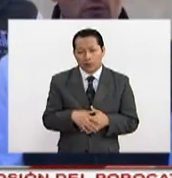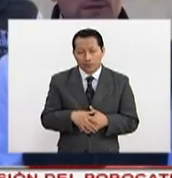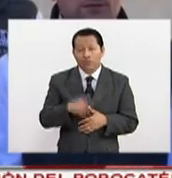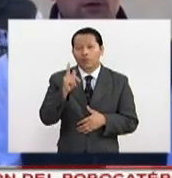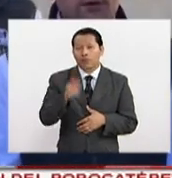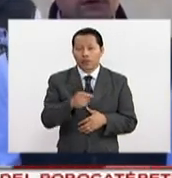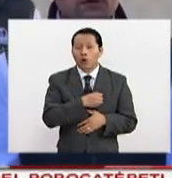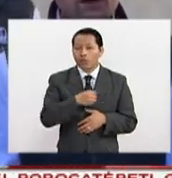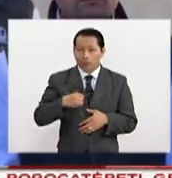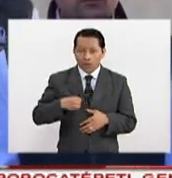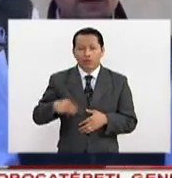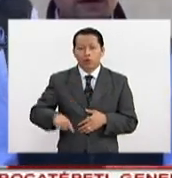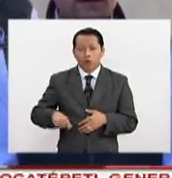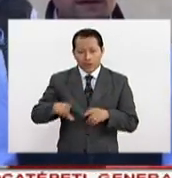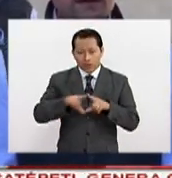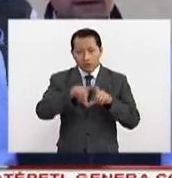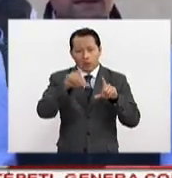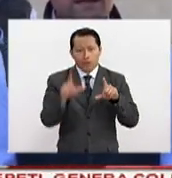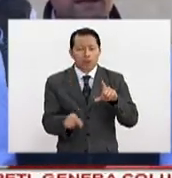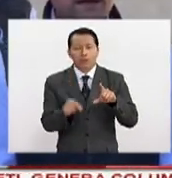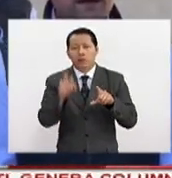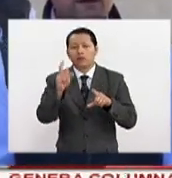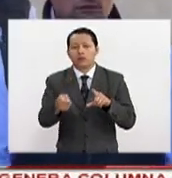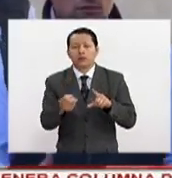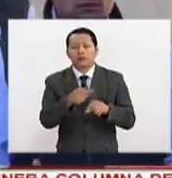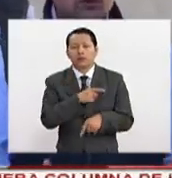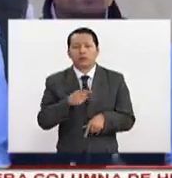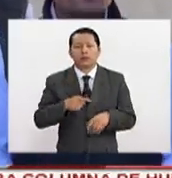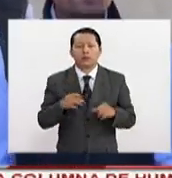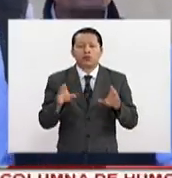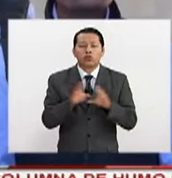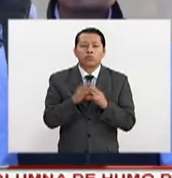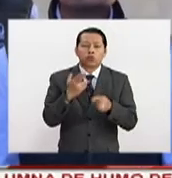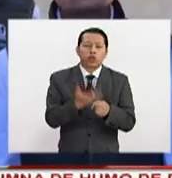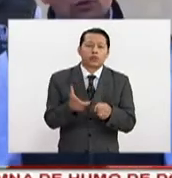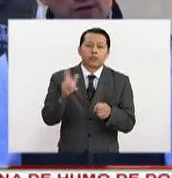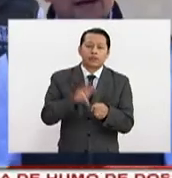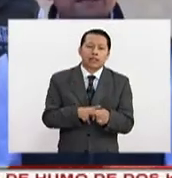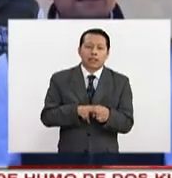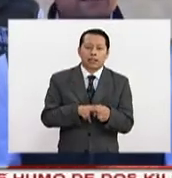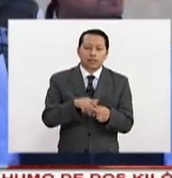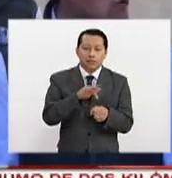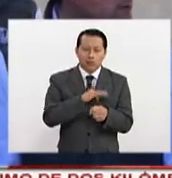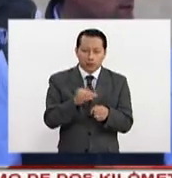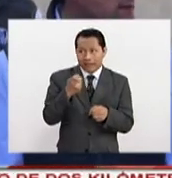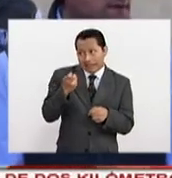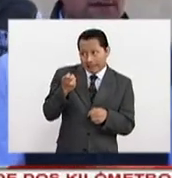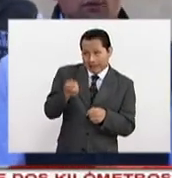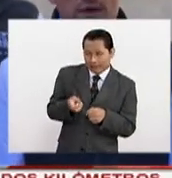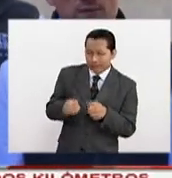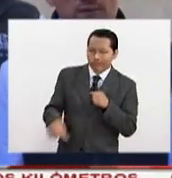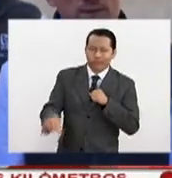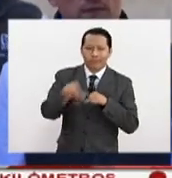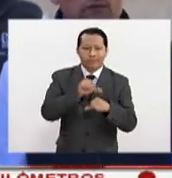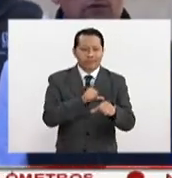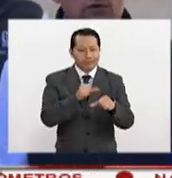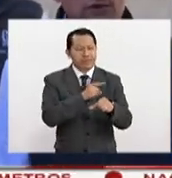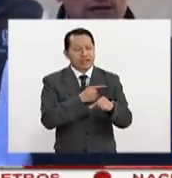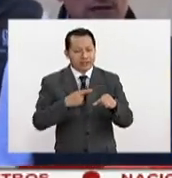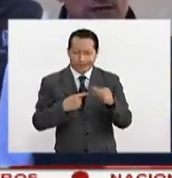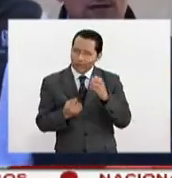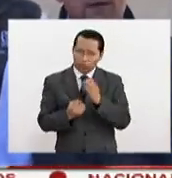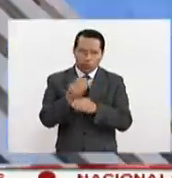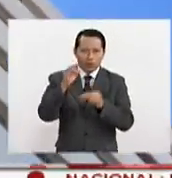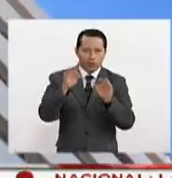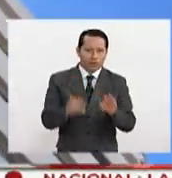El compromiso del Gobierno de la República es tener un hospital que sustituya a este, completamente nuevo y